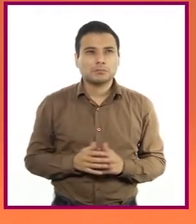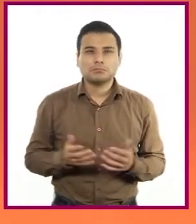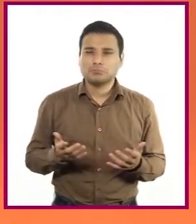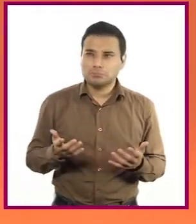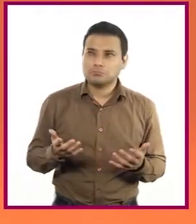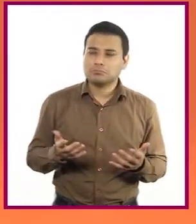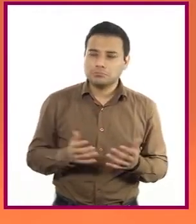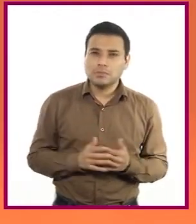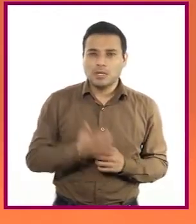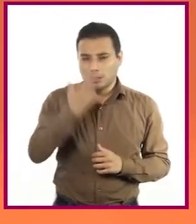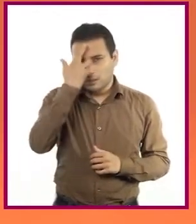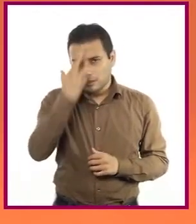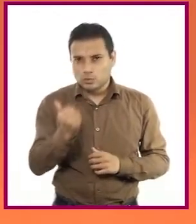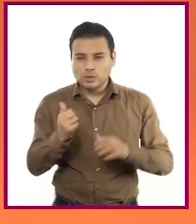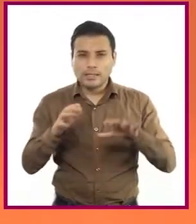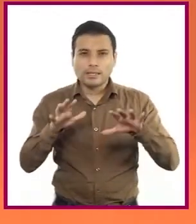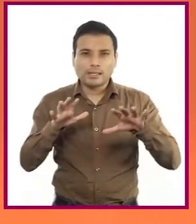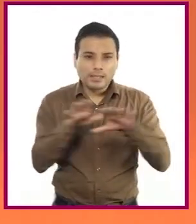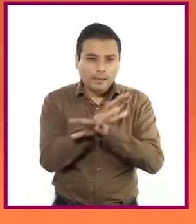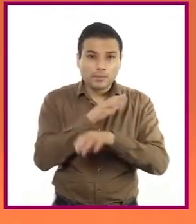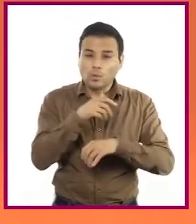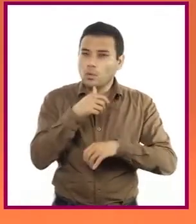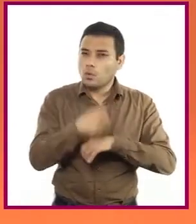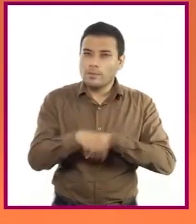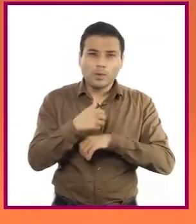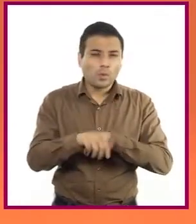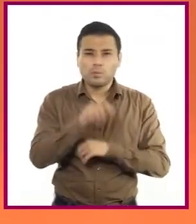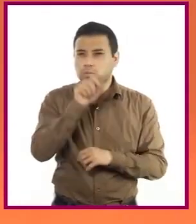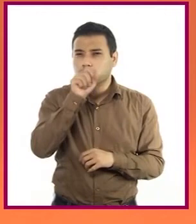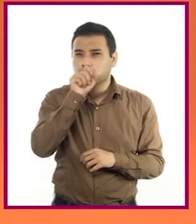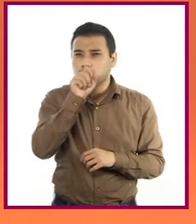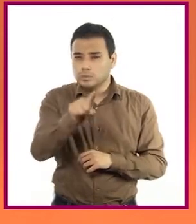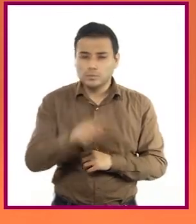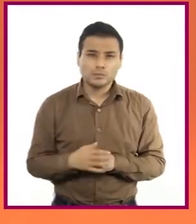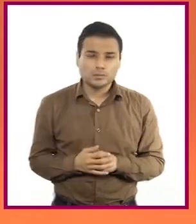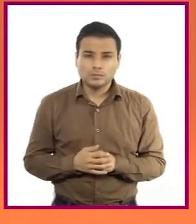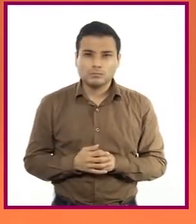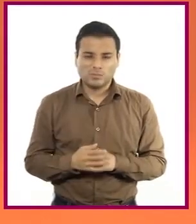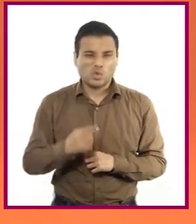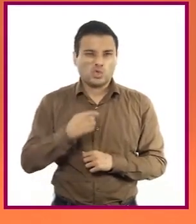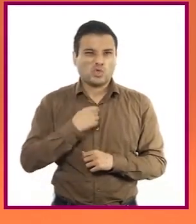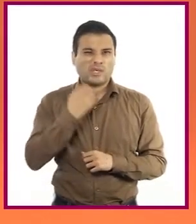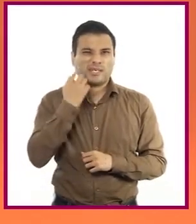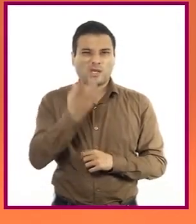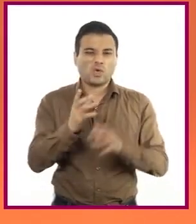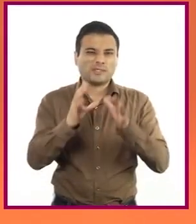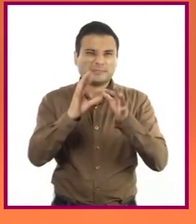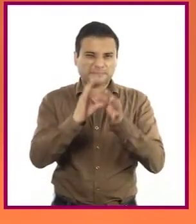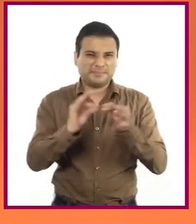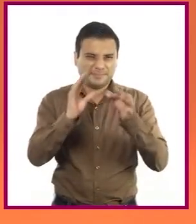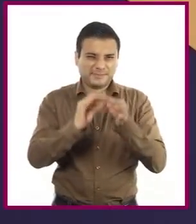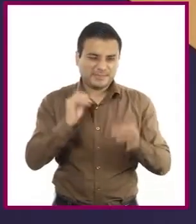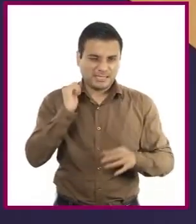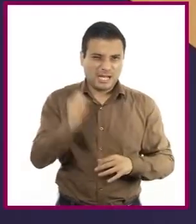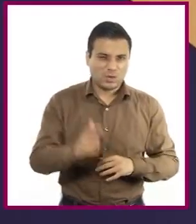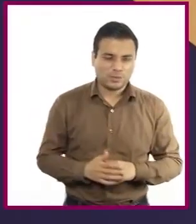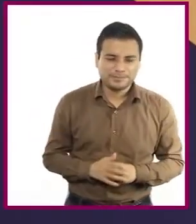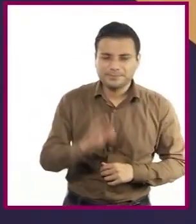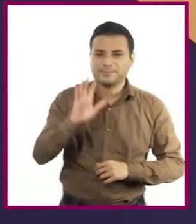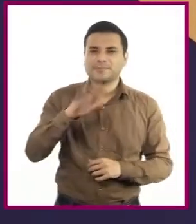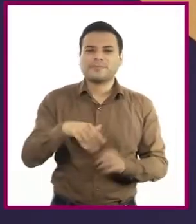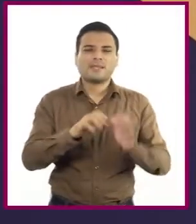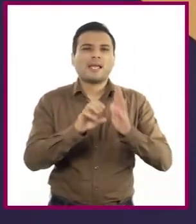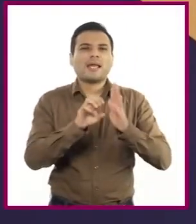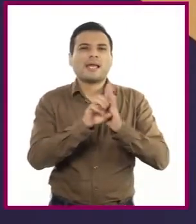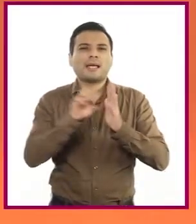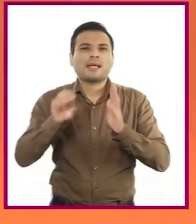de cambio es el mismo para todos los puntos de esa recta, pero me gustaría que me confirme algo. Si una